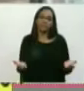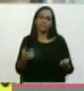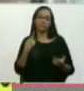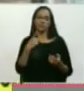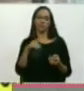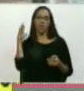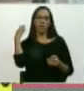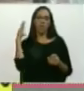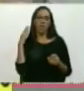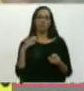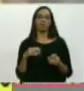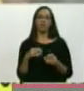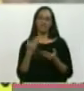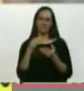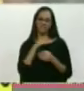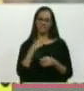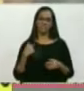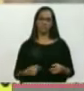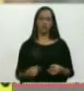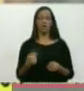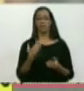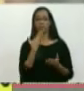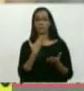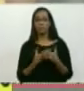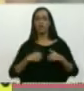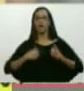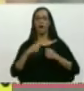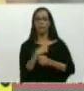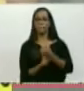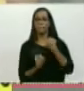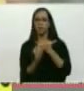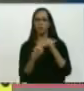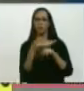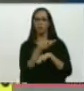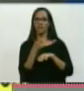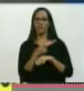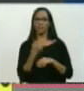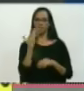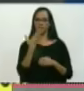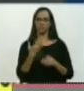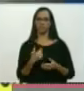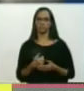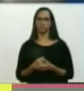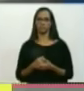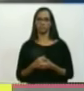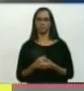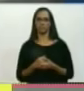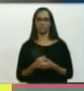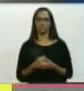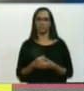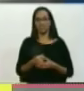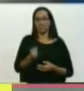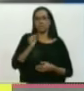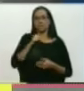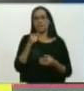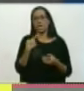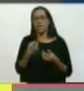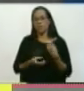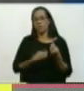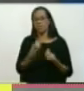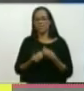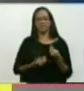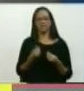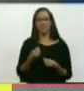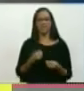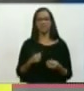los colombianos en Wuhan, había solicitado más apoyo del gobierno para la situación que enfrentan. Seamos evacuados como lo están haciendo